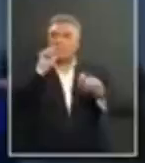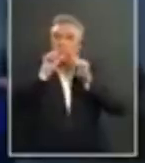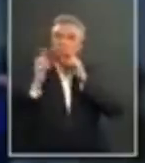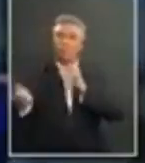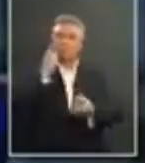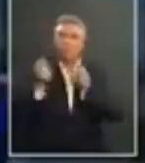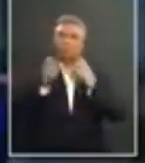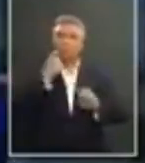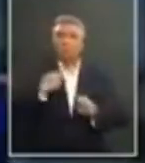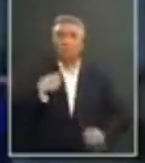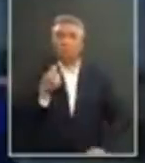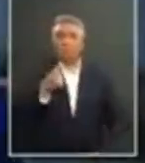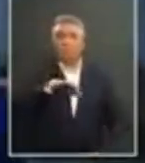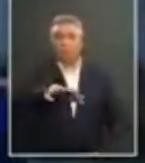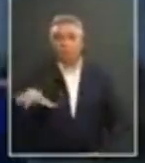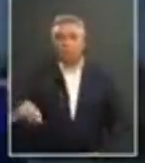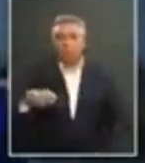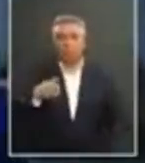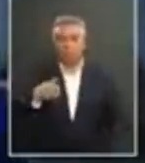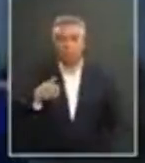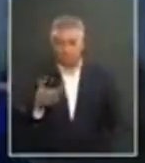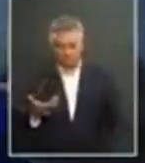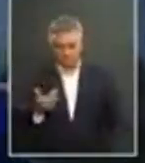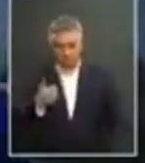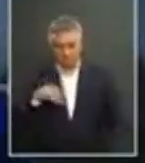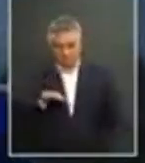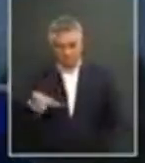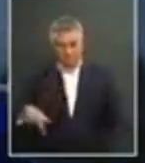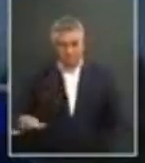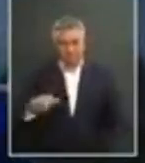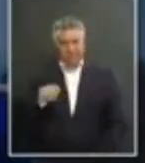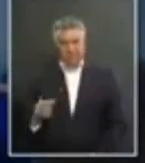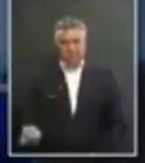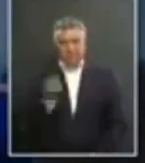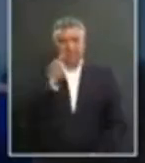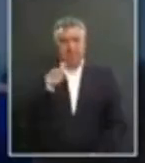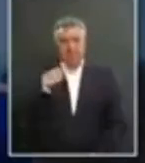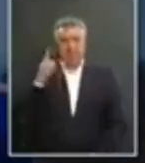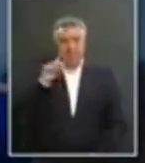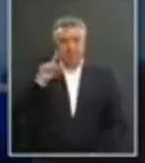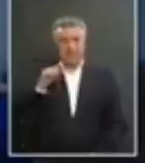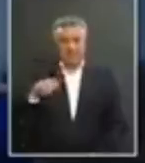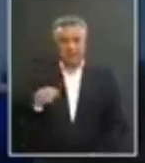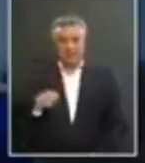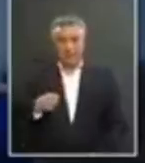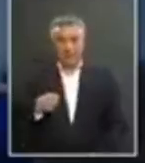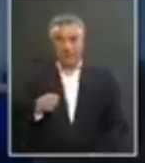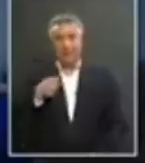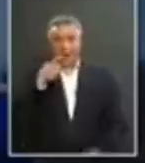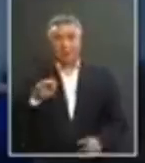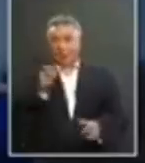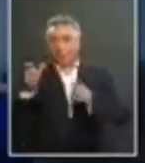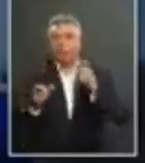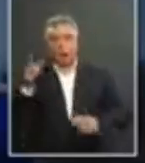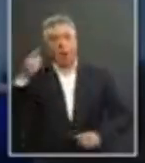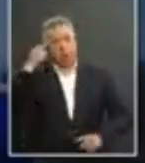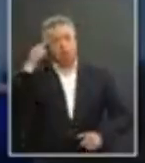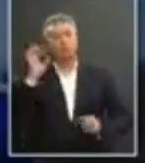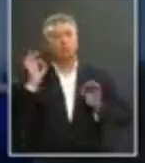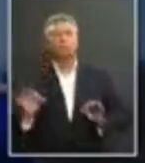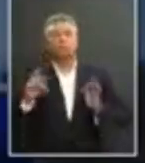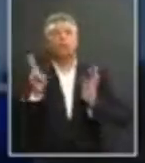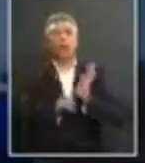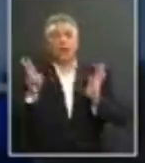una mentira, y esas mentiras son dañinas. Y esas mentiras las personas la van asumiendo como